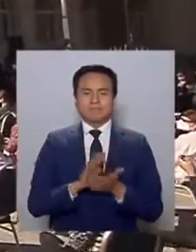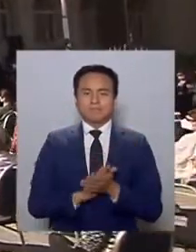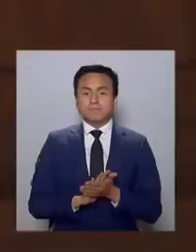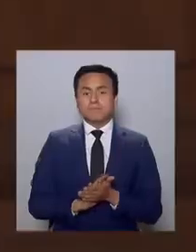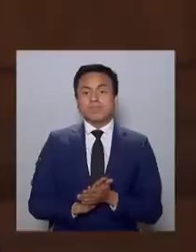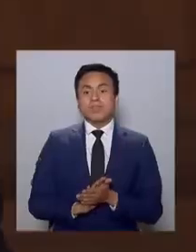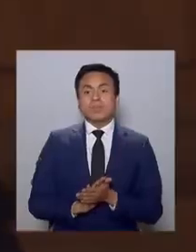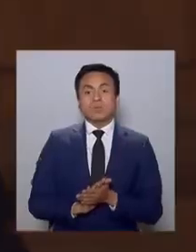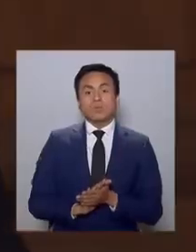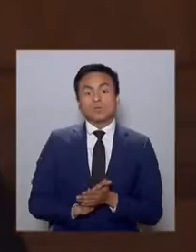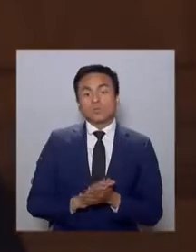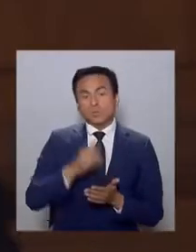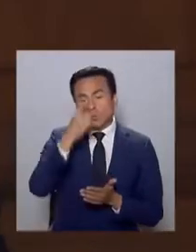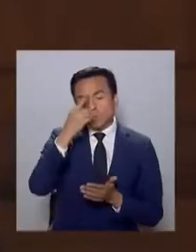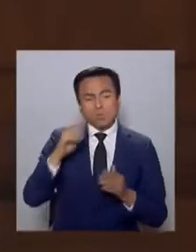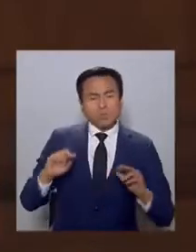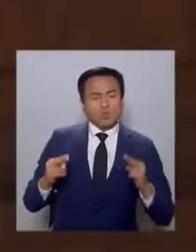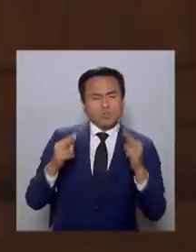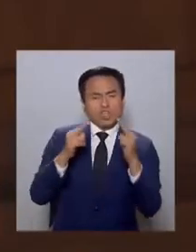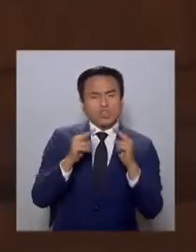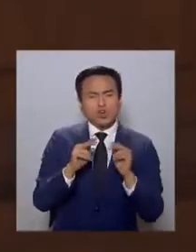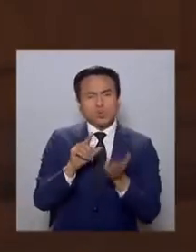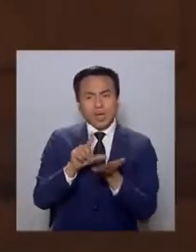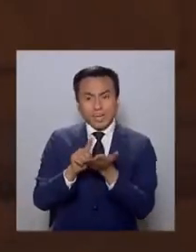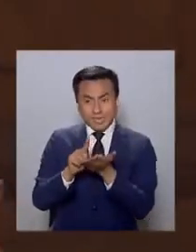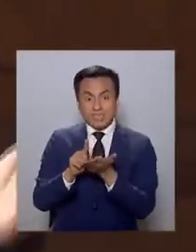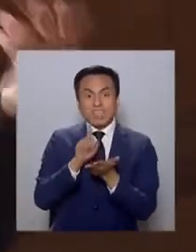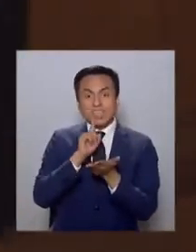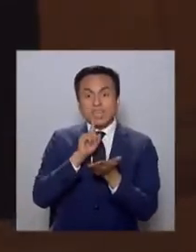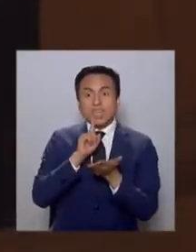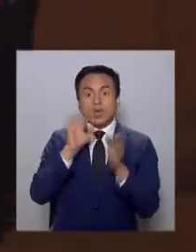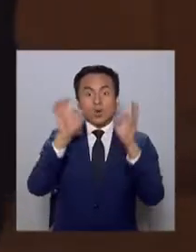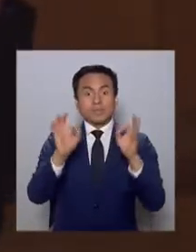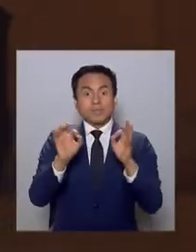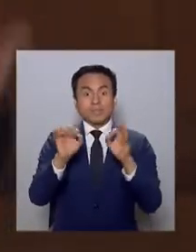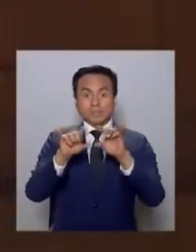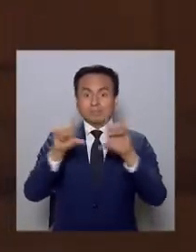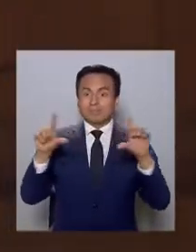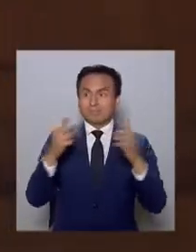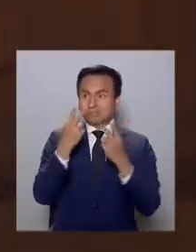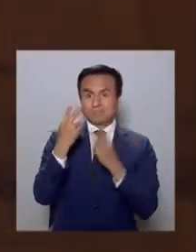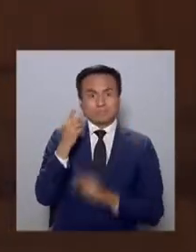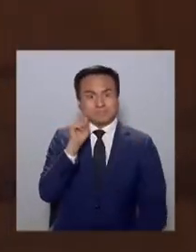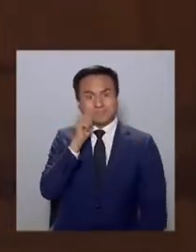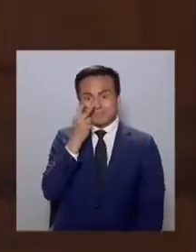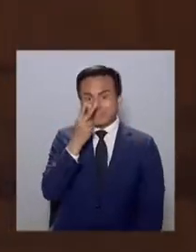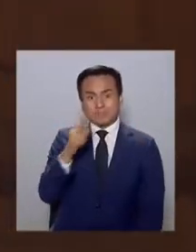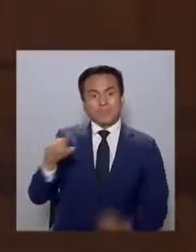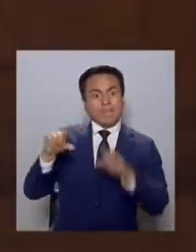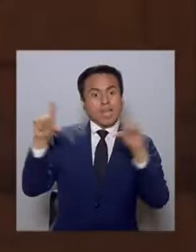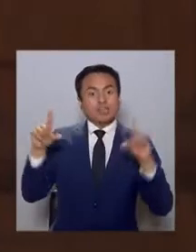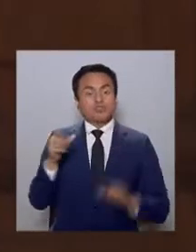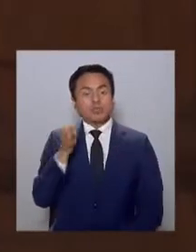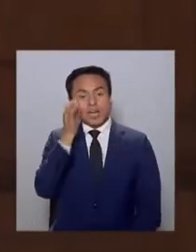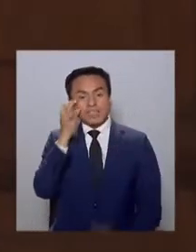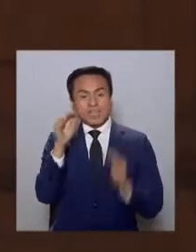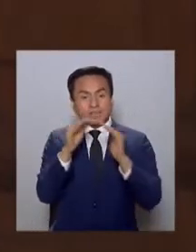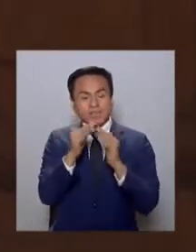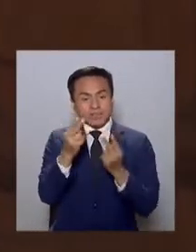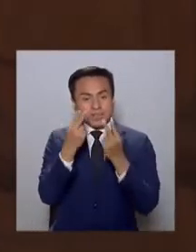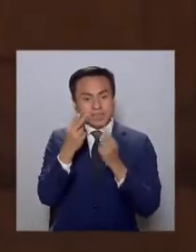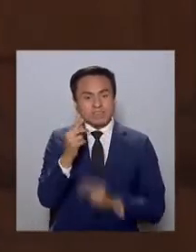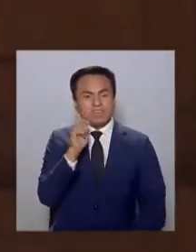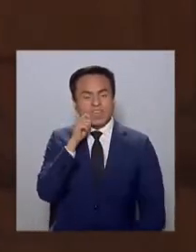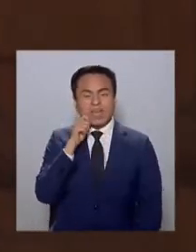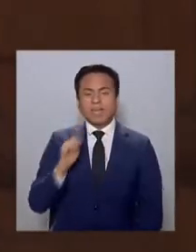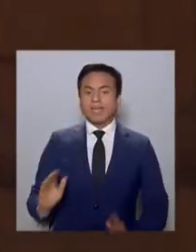Uno de los edificios que está construido sobre este parque es el que está justamente a nuestras espaldas. Ustedes en sus casas lo podrán ver,